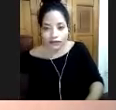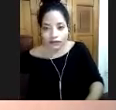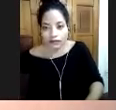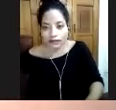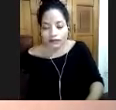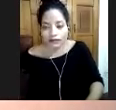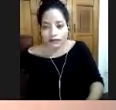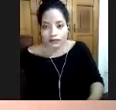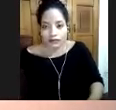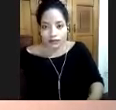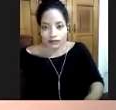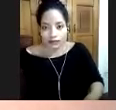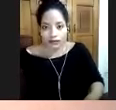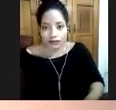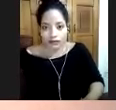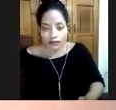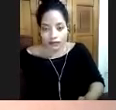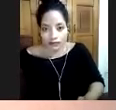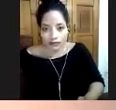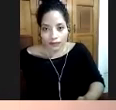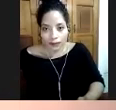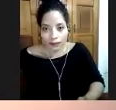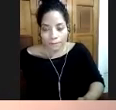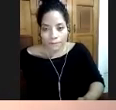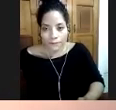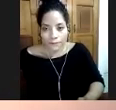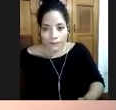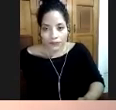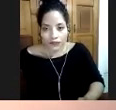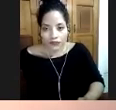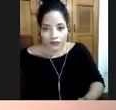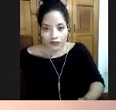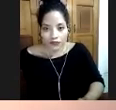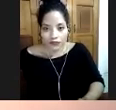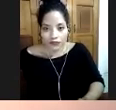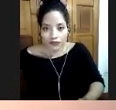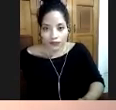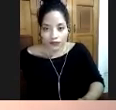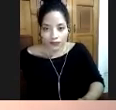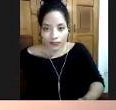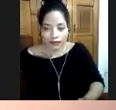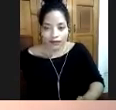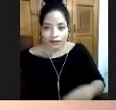como preocupación de los maestros, preocupación de los estudiantes, pero no hay nadie que esté intercediendo por ambos.